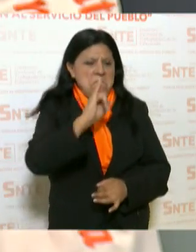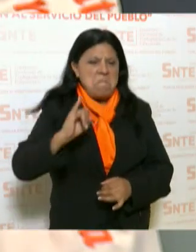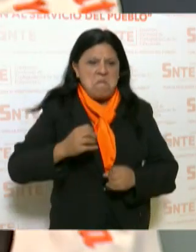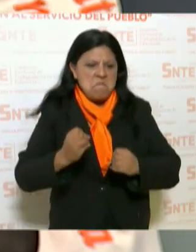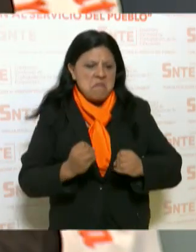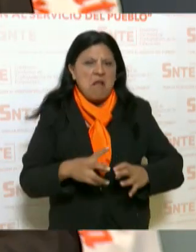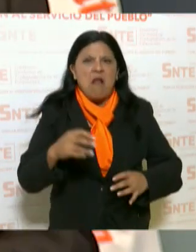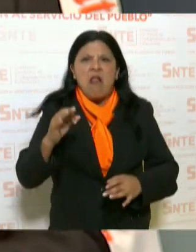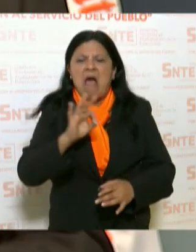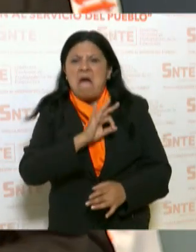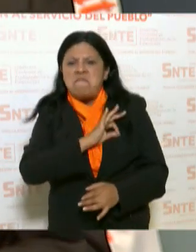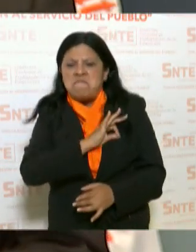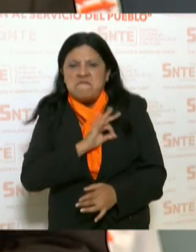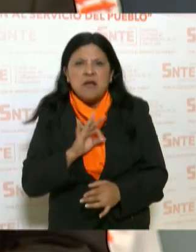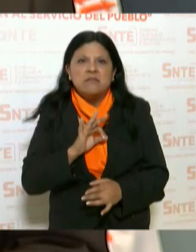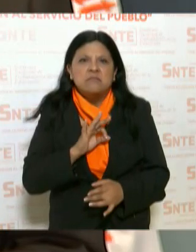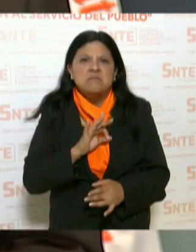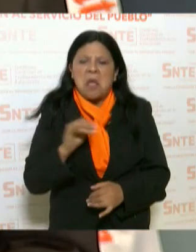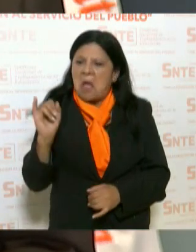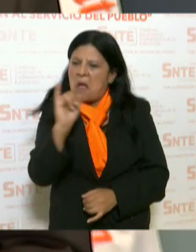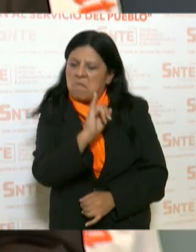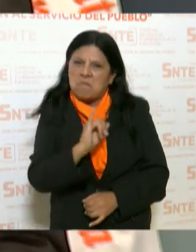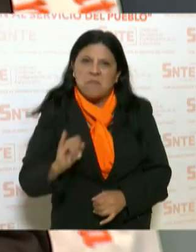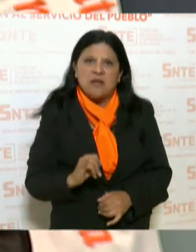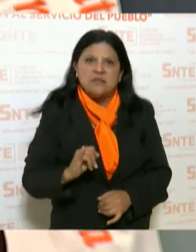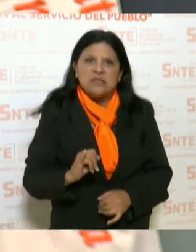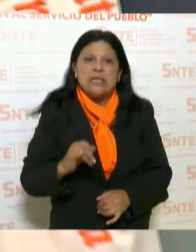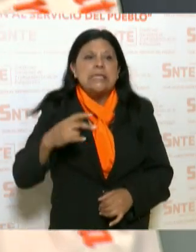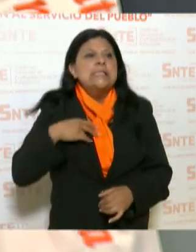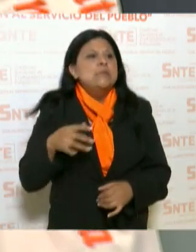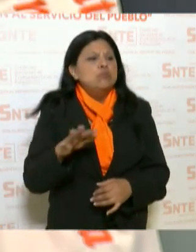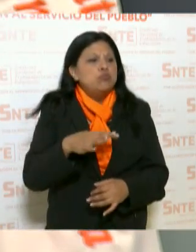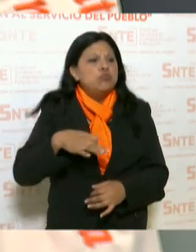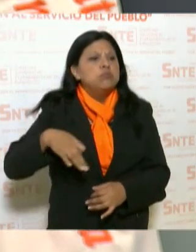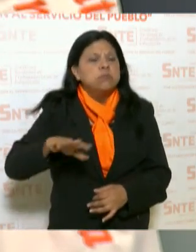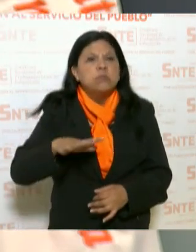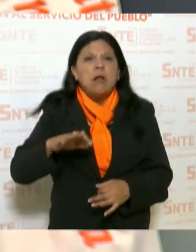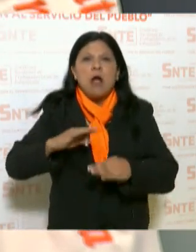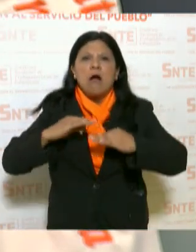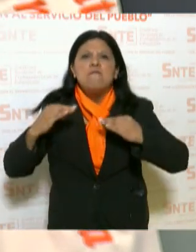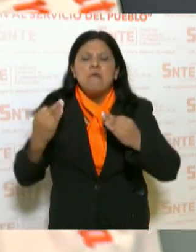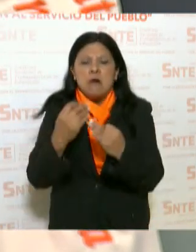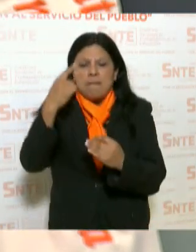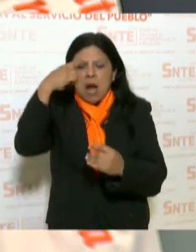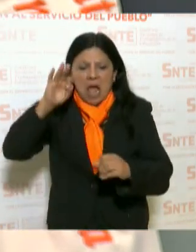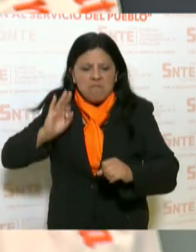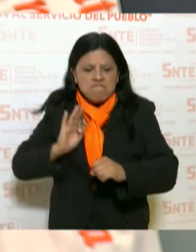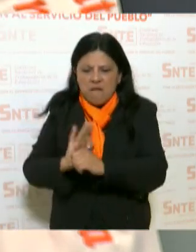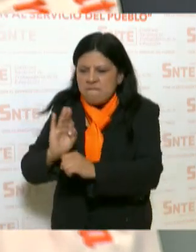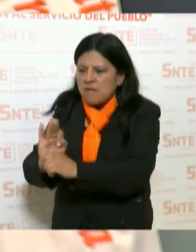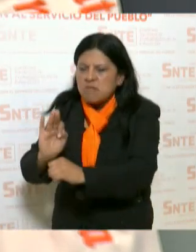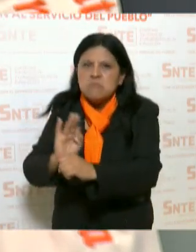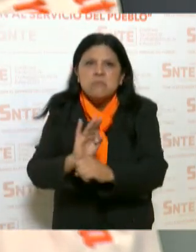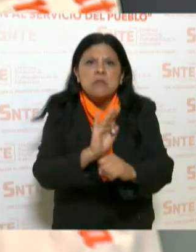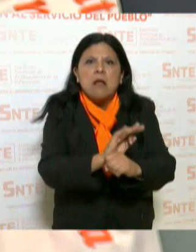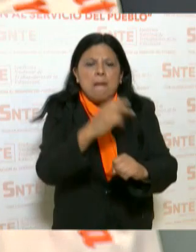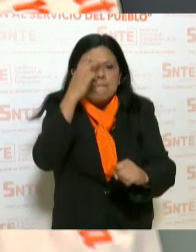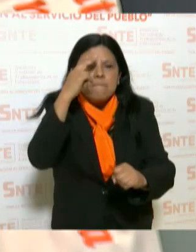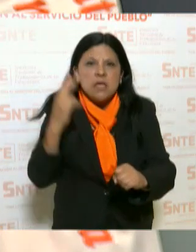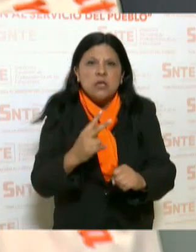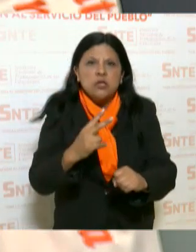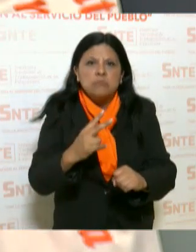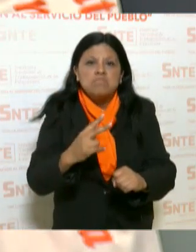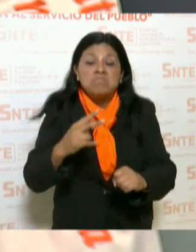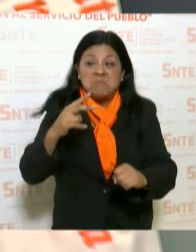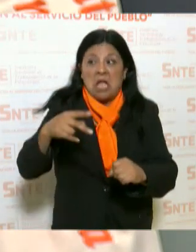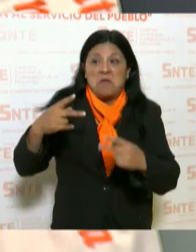que defendía. Se restauró la República, se expulsó a los invasores y se logró